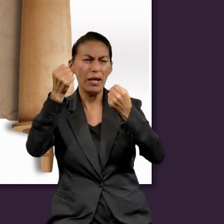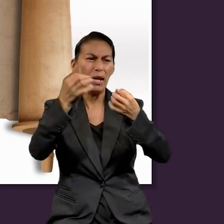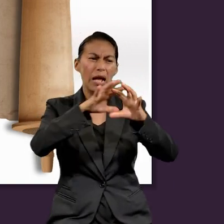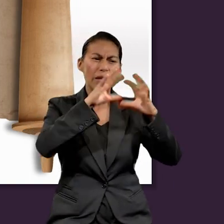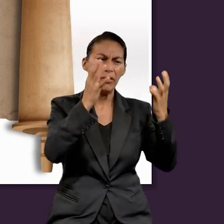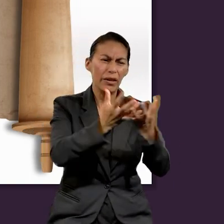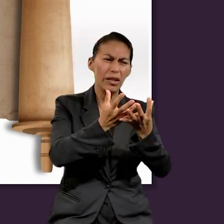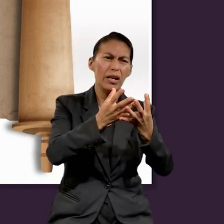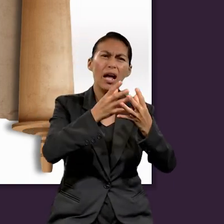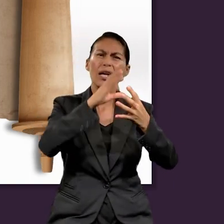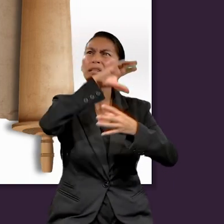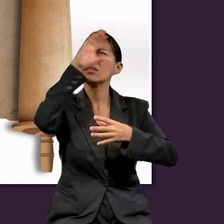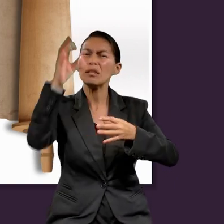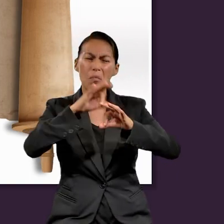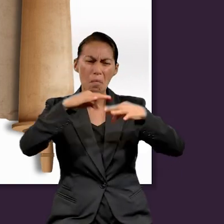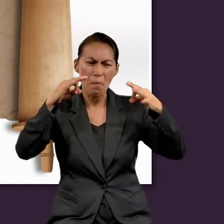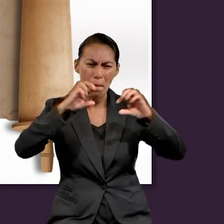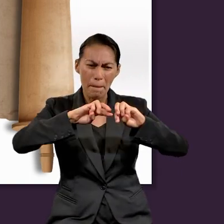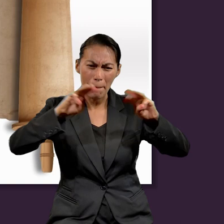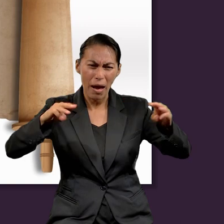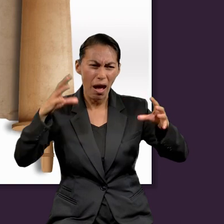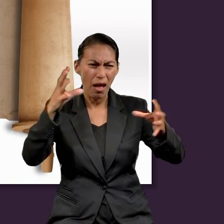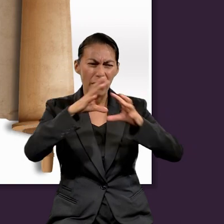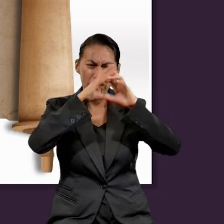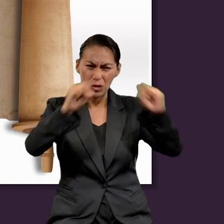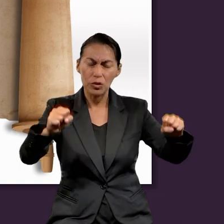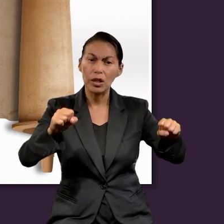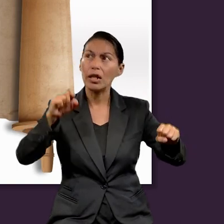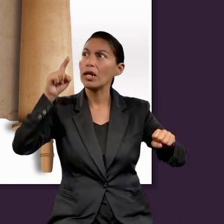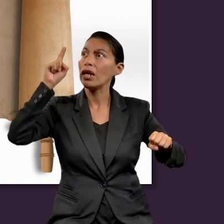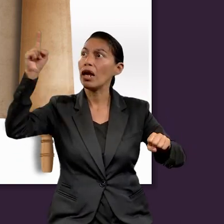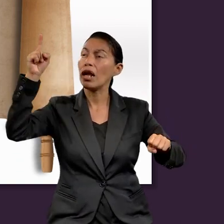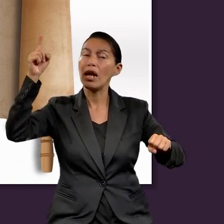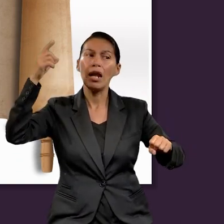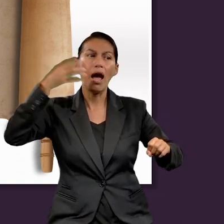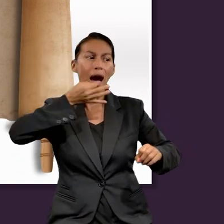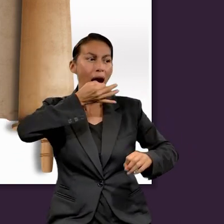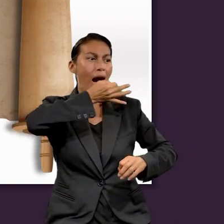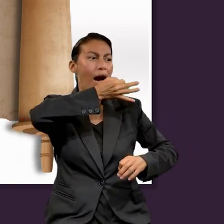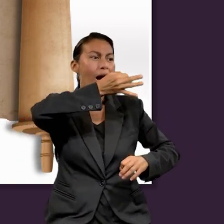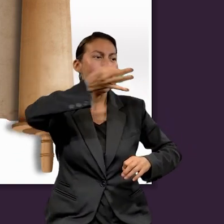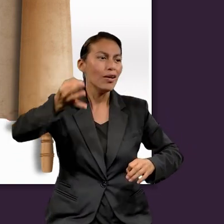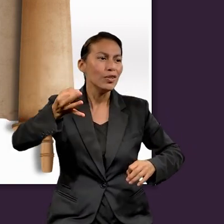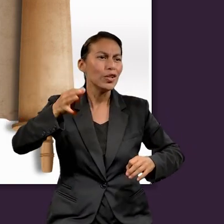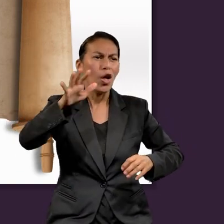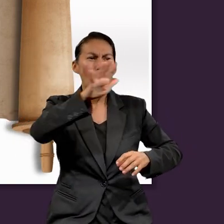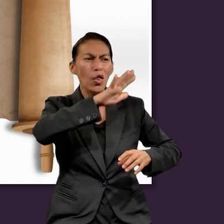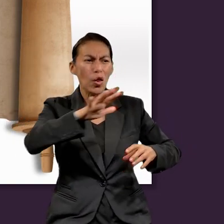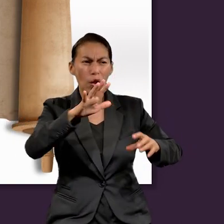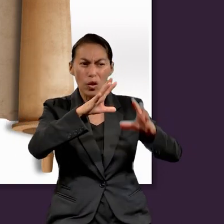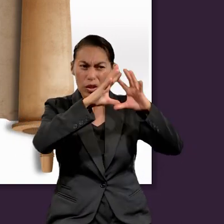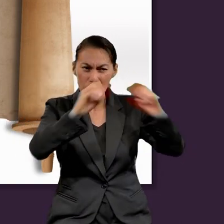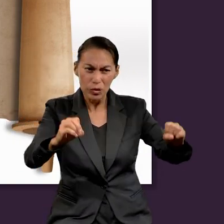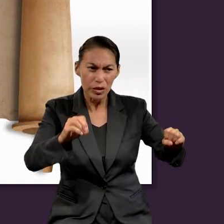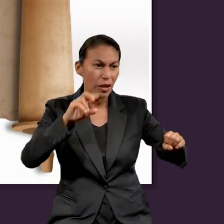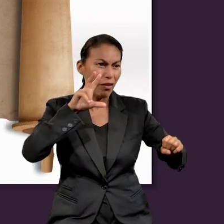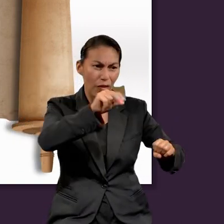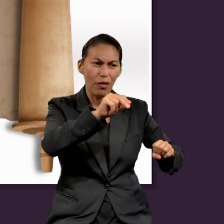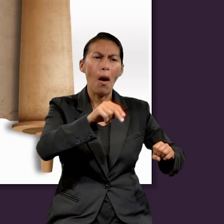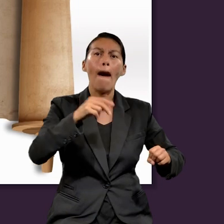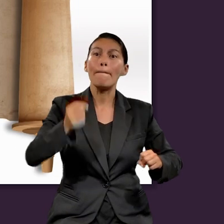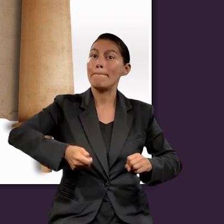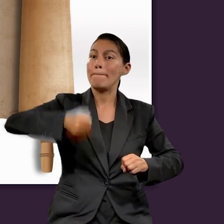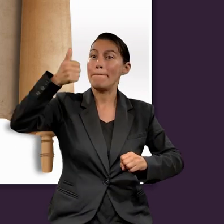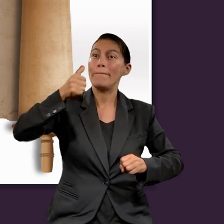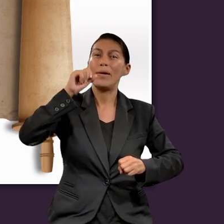quienes habían recibido poder de dañar la tierra y el mar y les dijo no dañen la Tierra ni el mar ni los árboles hasta